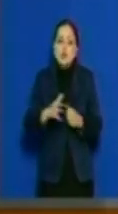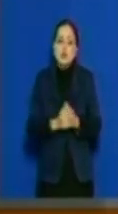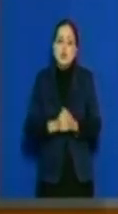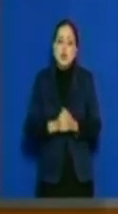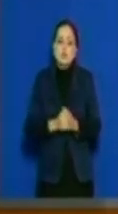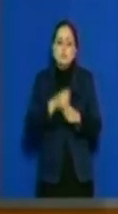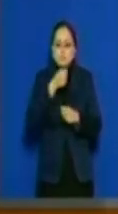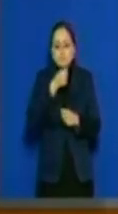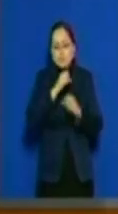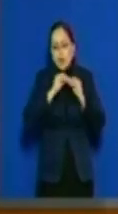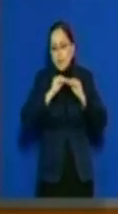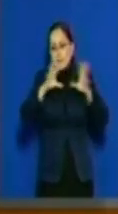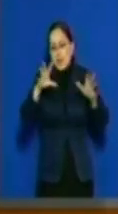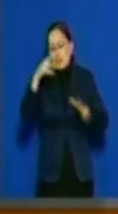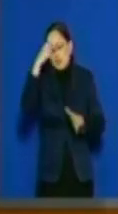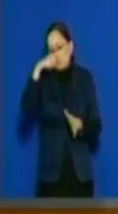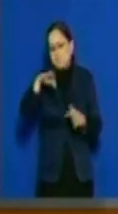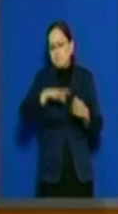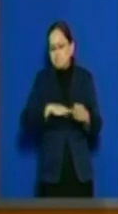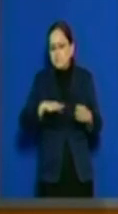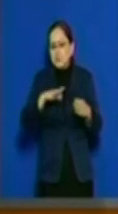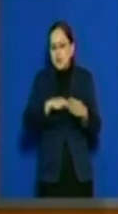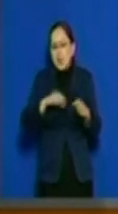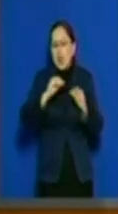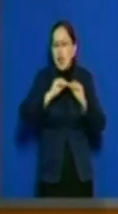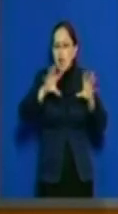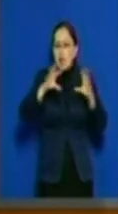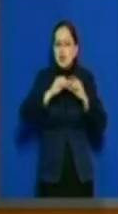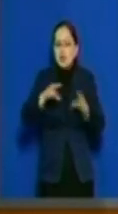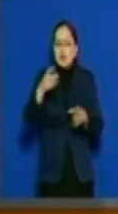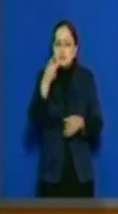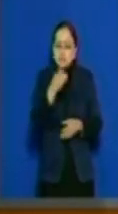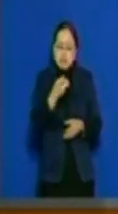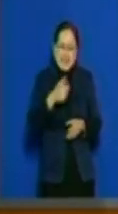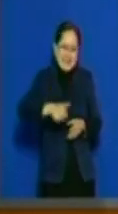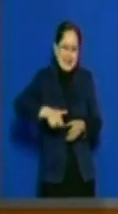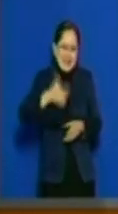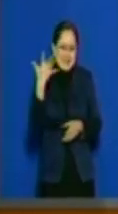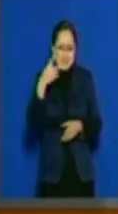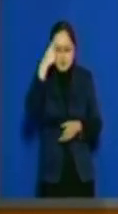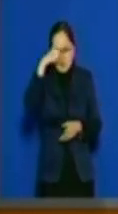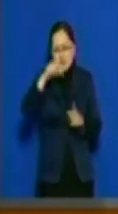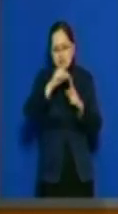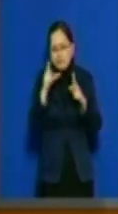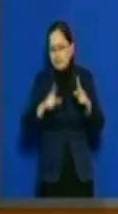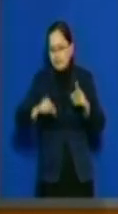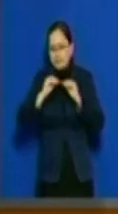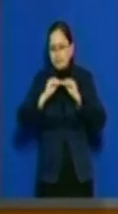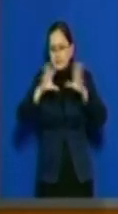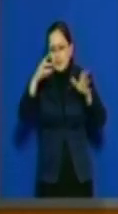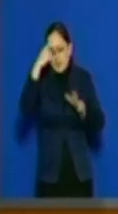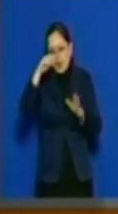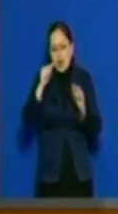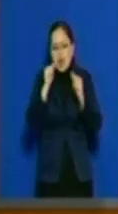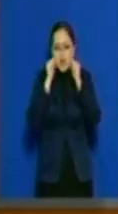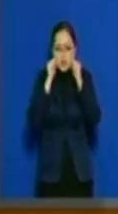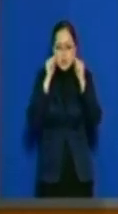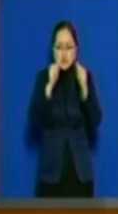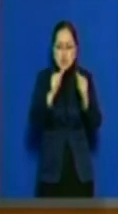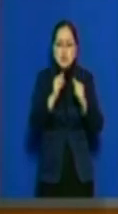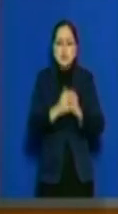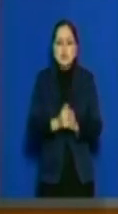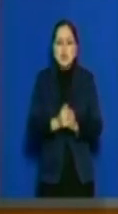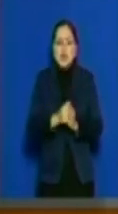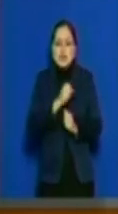campañas frecuentes y operativos costosos que deben implementarse en el país para atender la salud